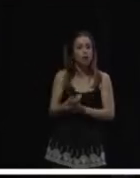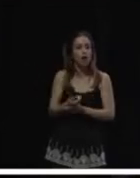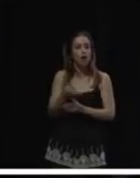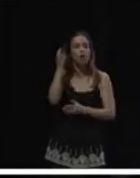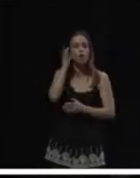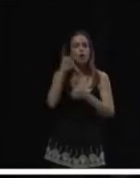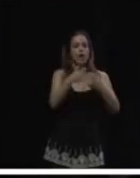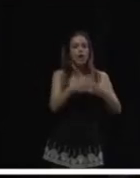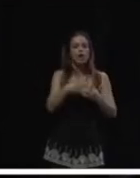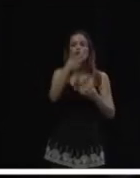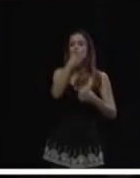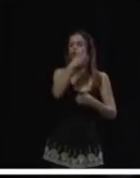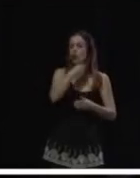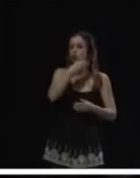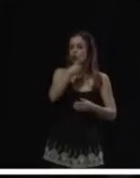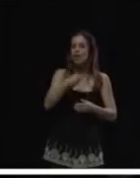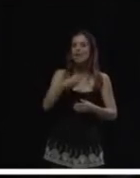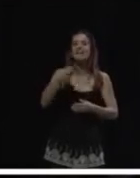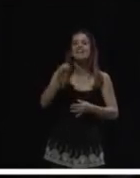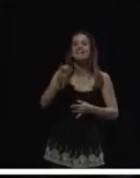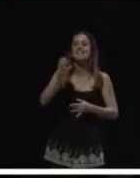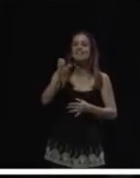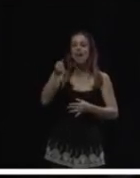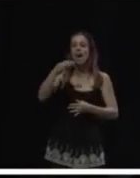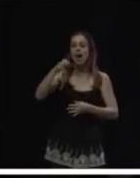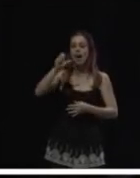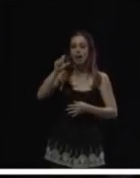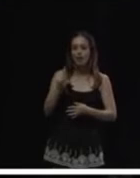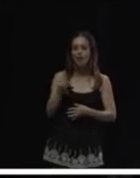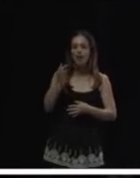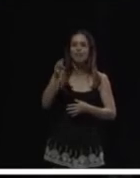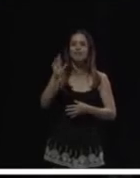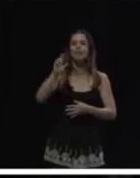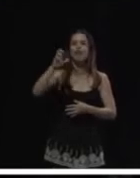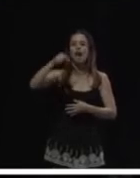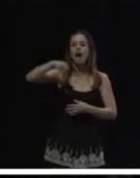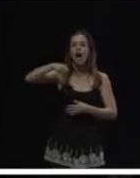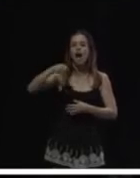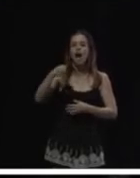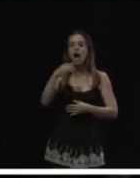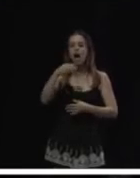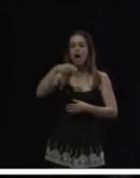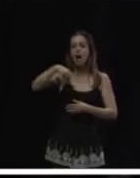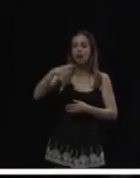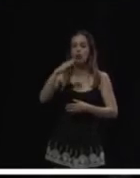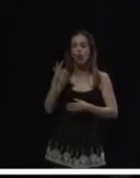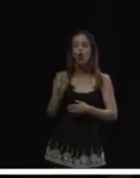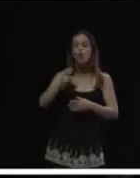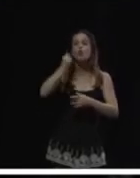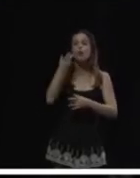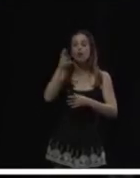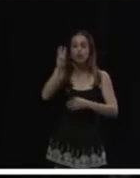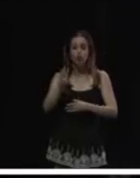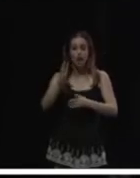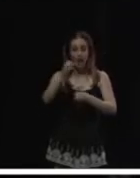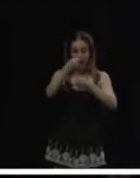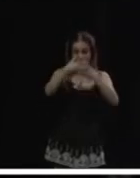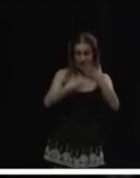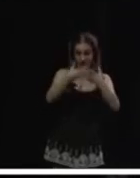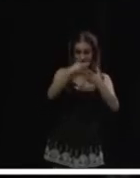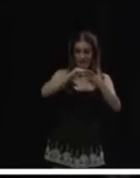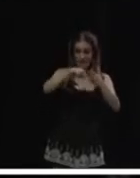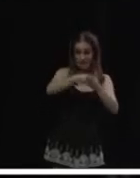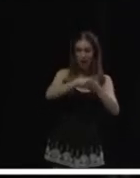su lucha, que es Isabel Franco. Isabel Franco va de número 3 a la lista, es de